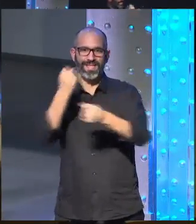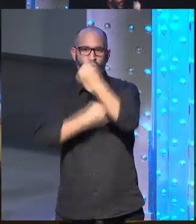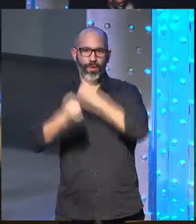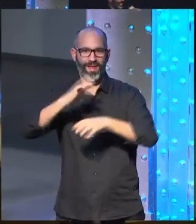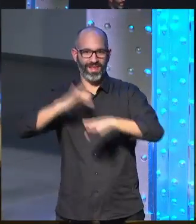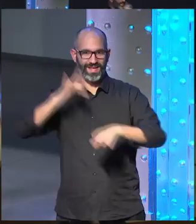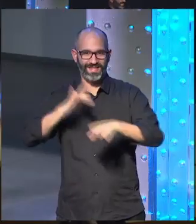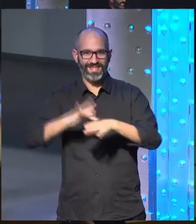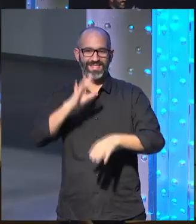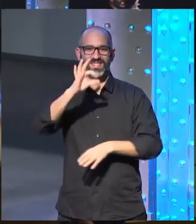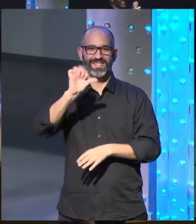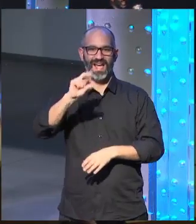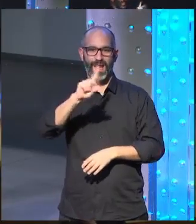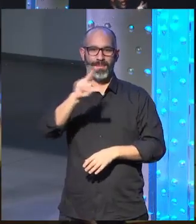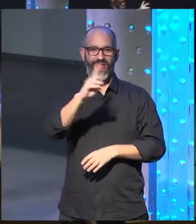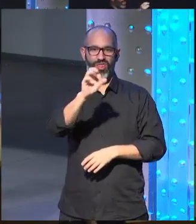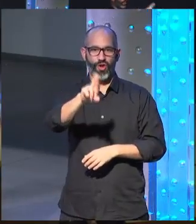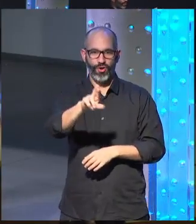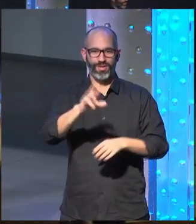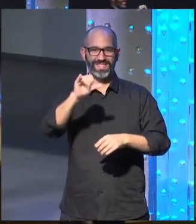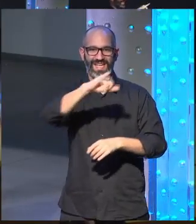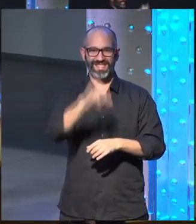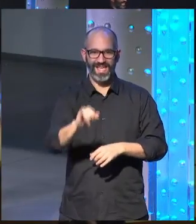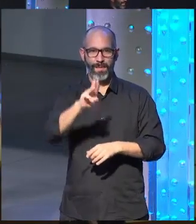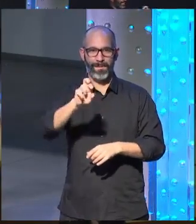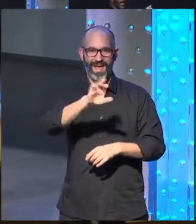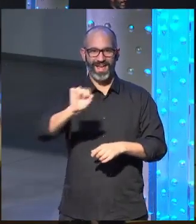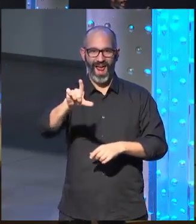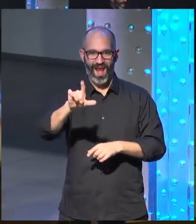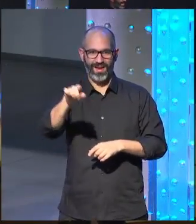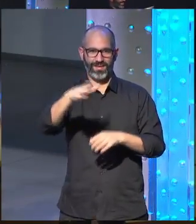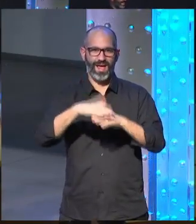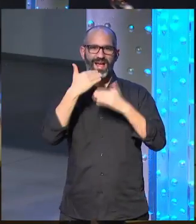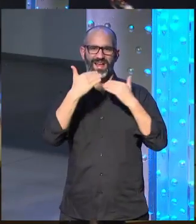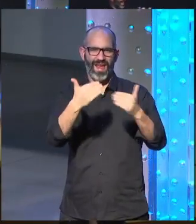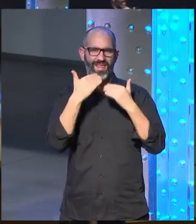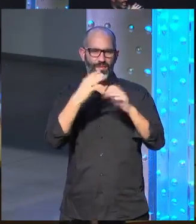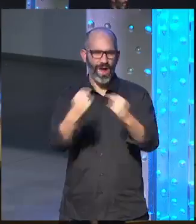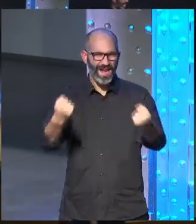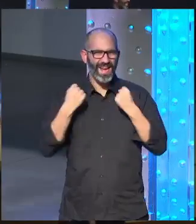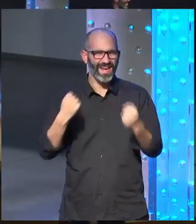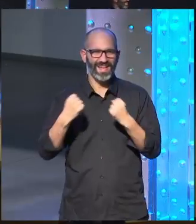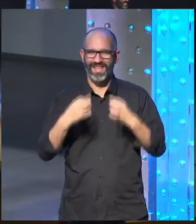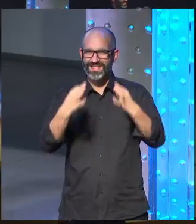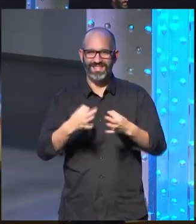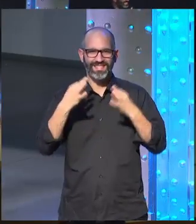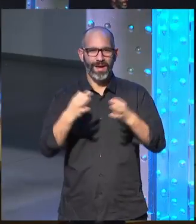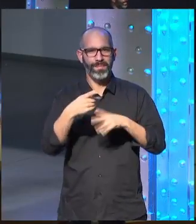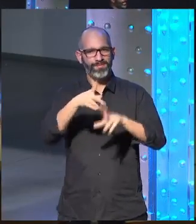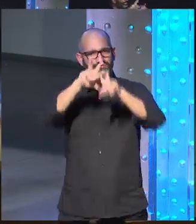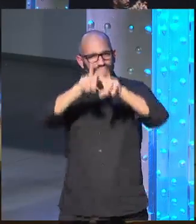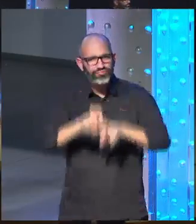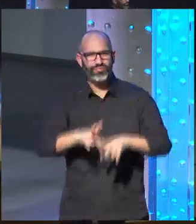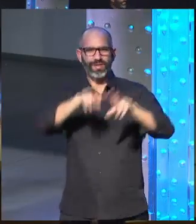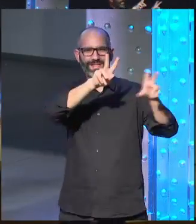Don Salvador Sánchez Terán, queremos agradecerle especialmente su inacabable, incombustible energía, siempre pendiente de explorar